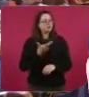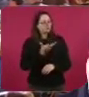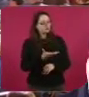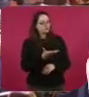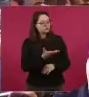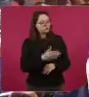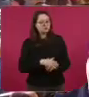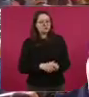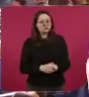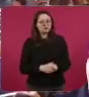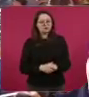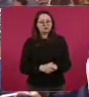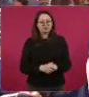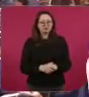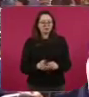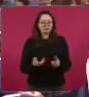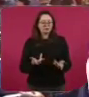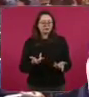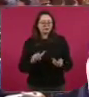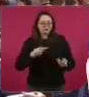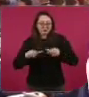está preparada, pero